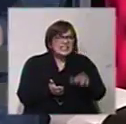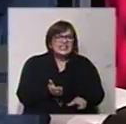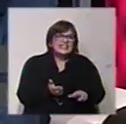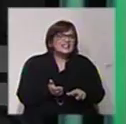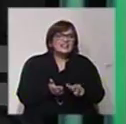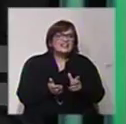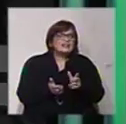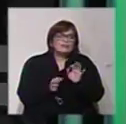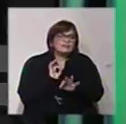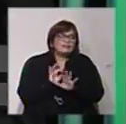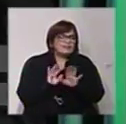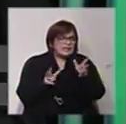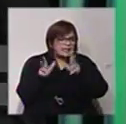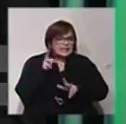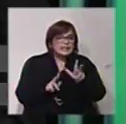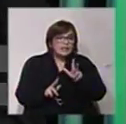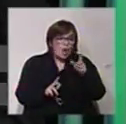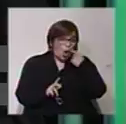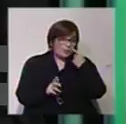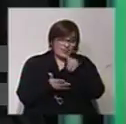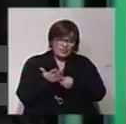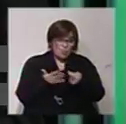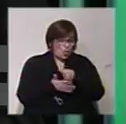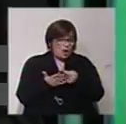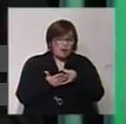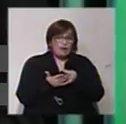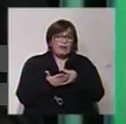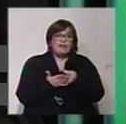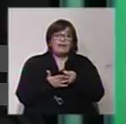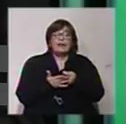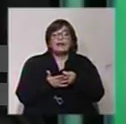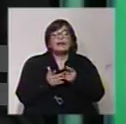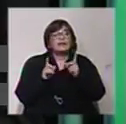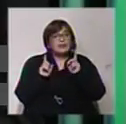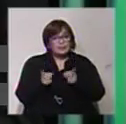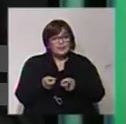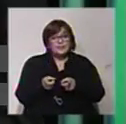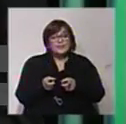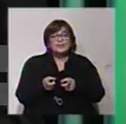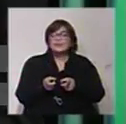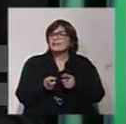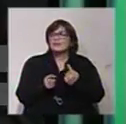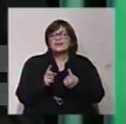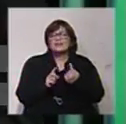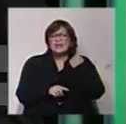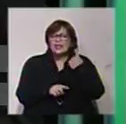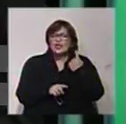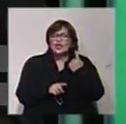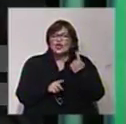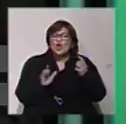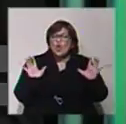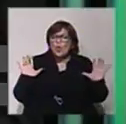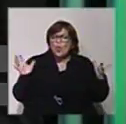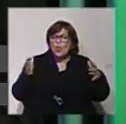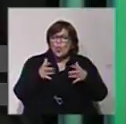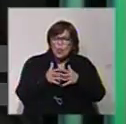era Paumé? Paumé era un dibujante, pero que además hizo fue de los primeros que juntó al resto de los historietistas,